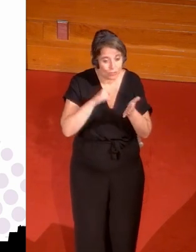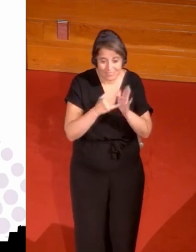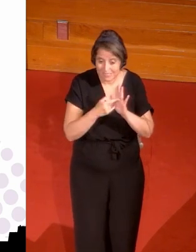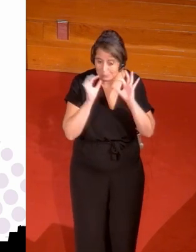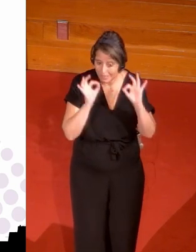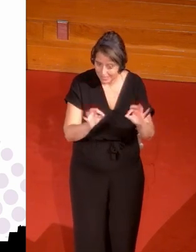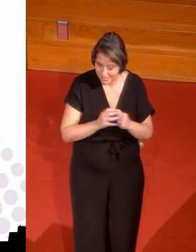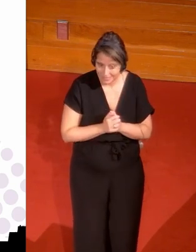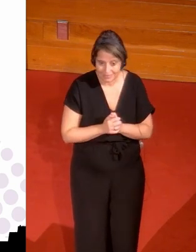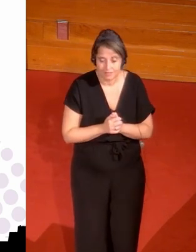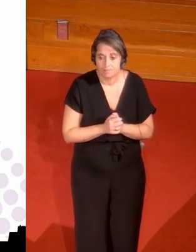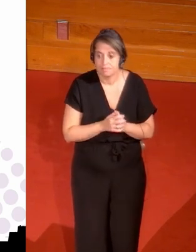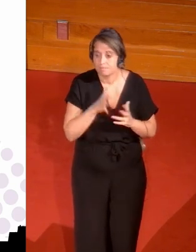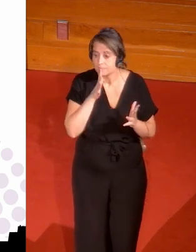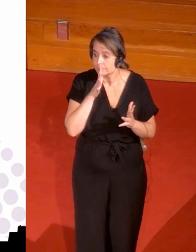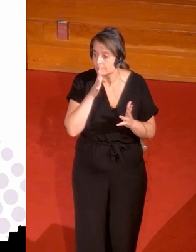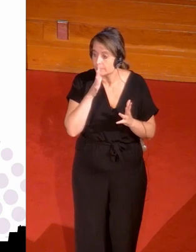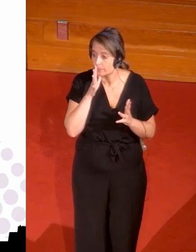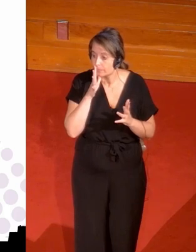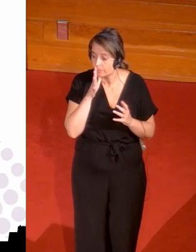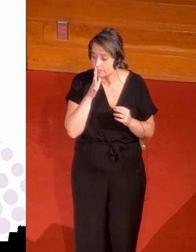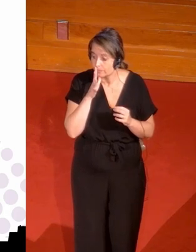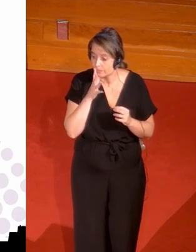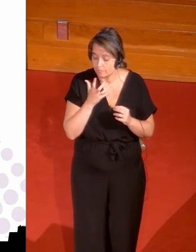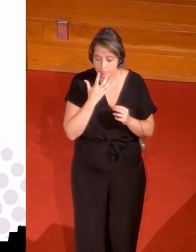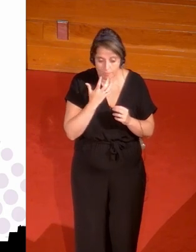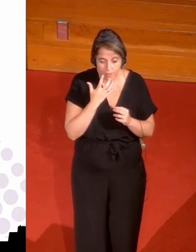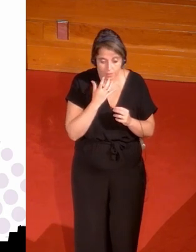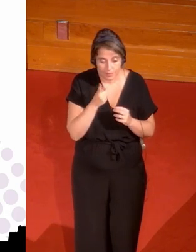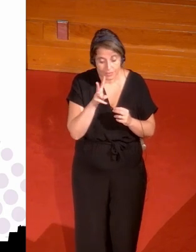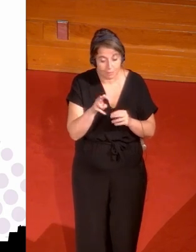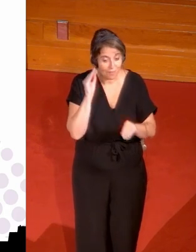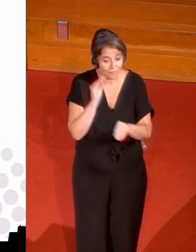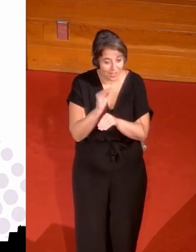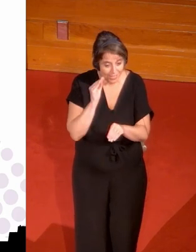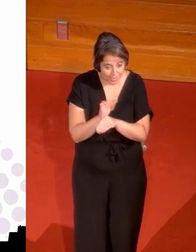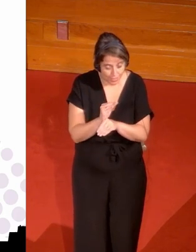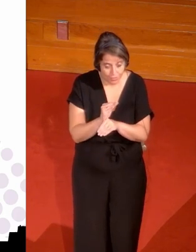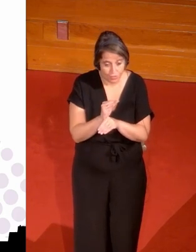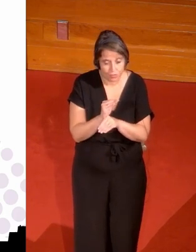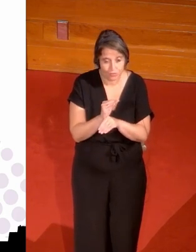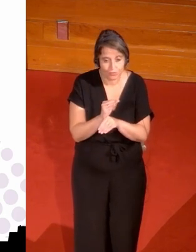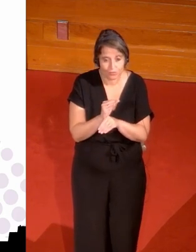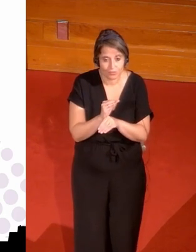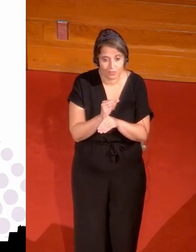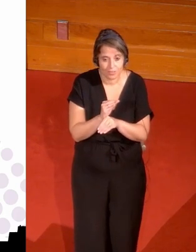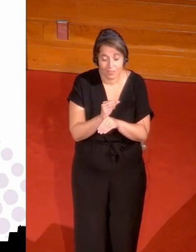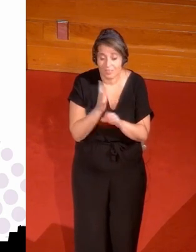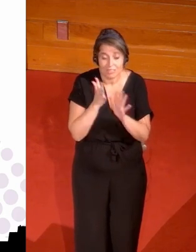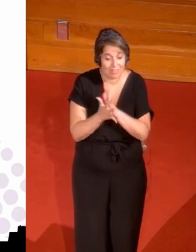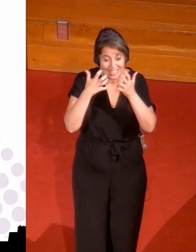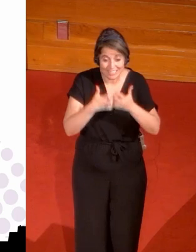y y y a día de hoy y luego la financiación la financiación forma parte de eso que yo decía antes es una